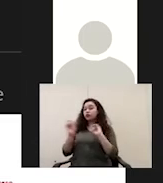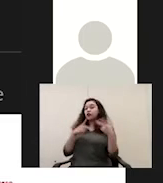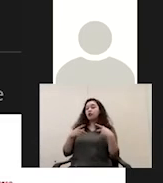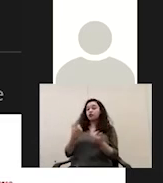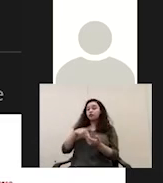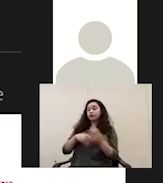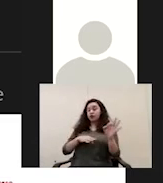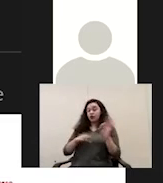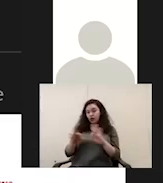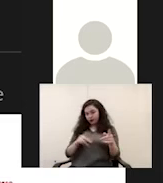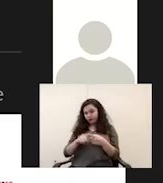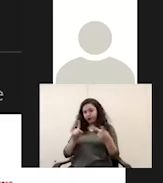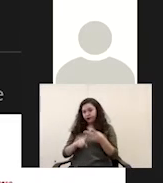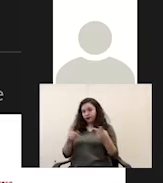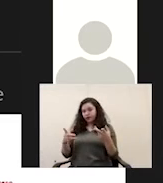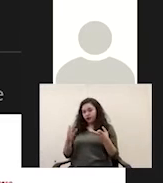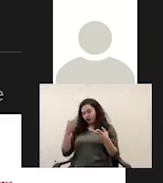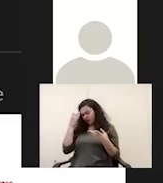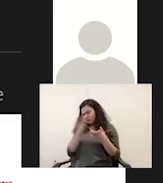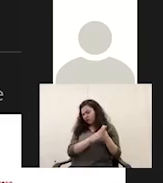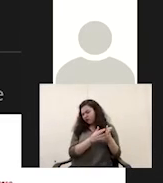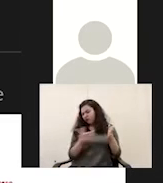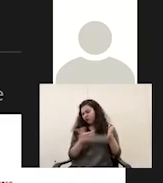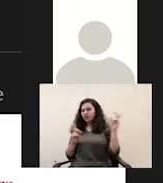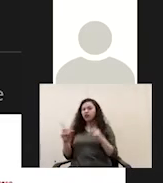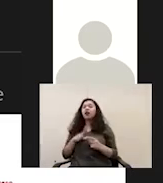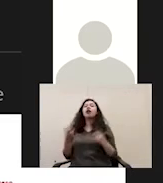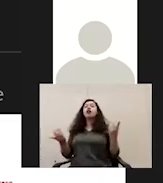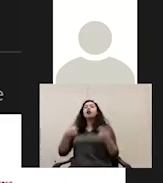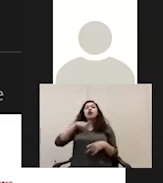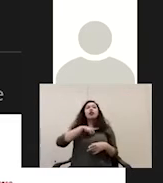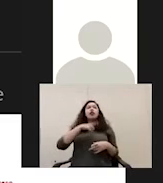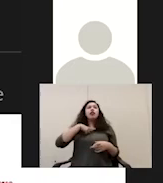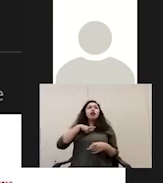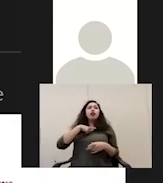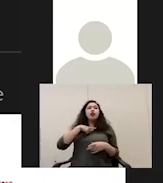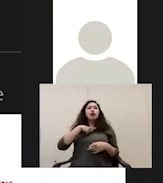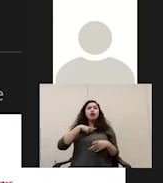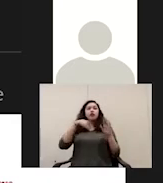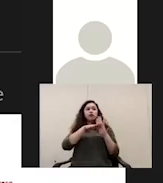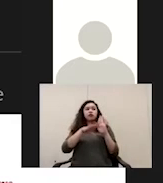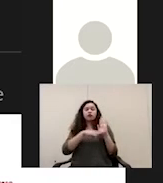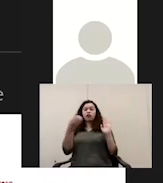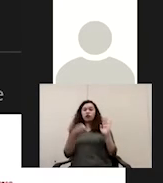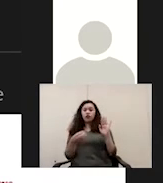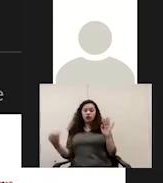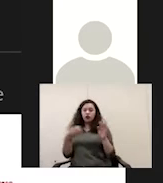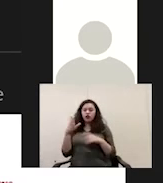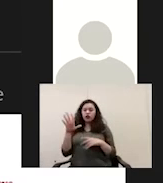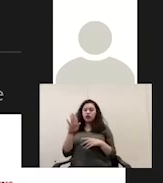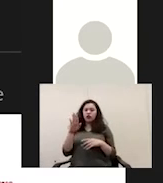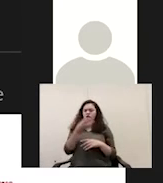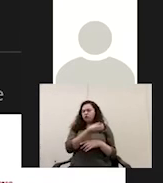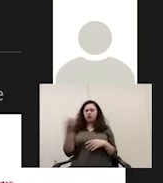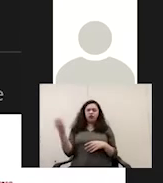esté durante la jornada, ustedes tienen que hacer la notificación y tienen que llevar un protocolo, una bitácora de todo